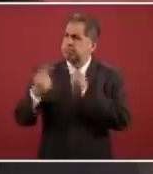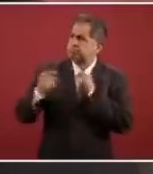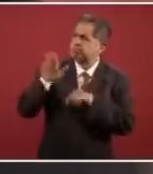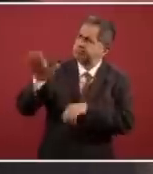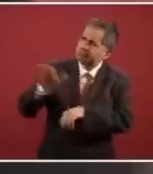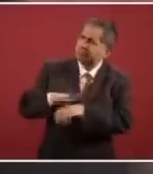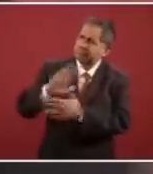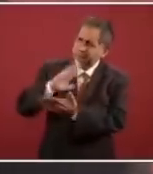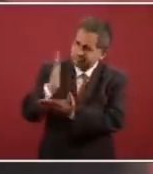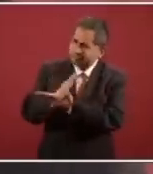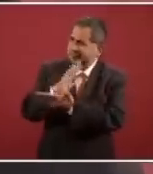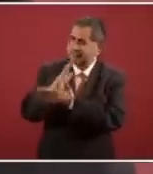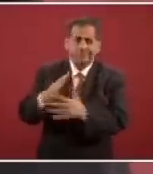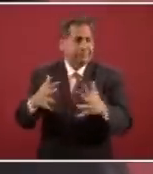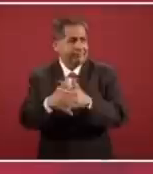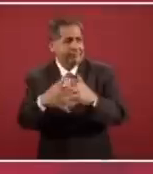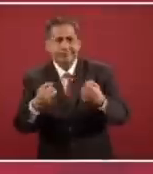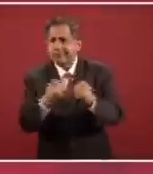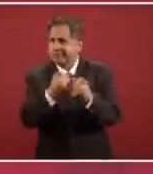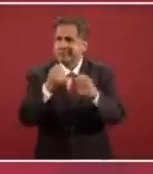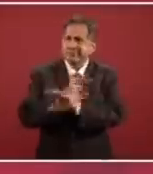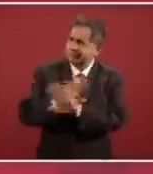se detuviera la guerra,